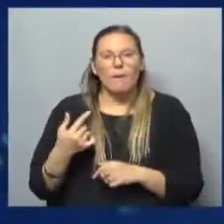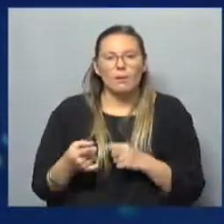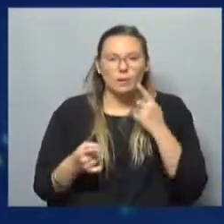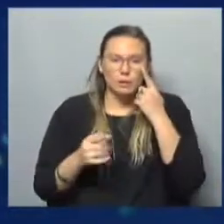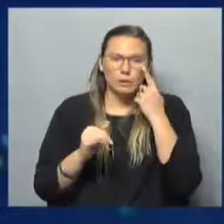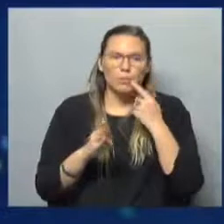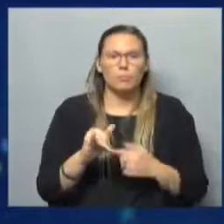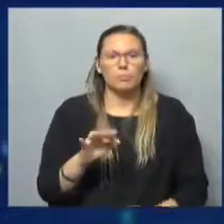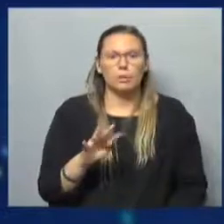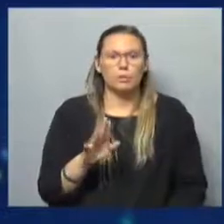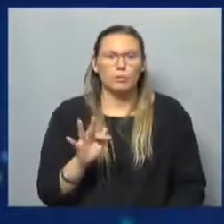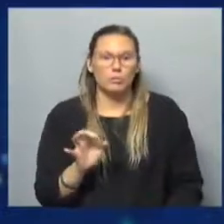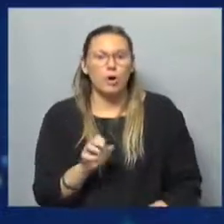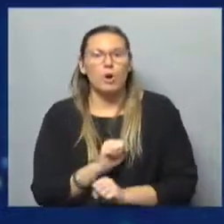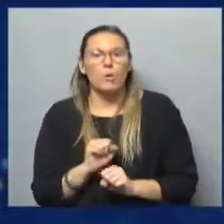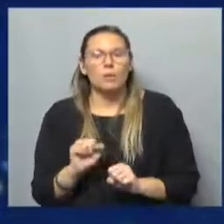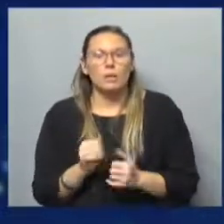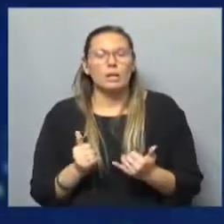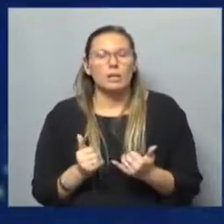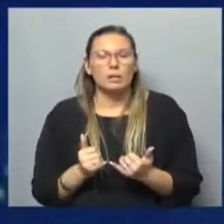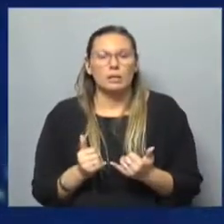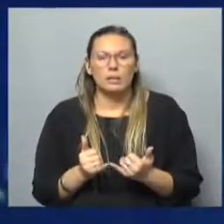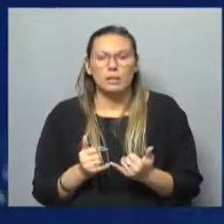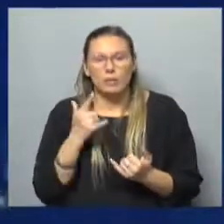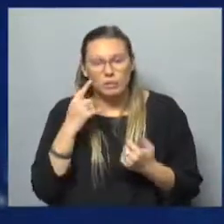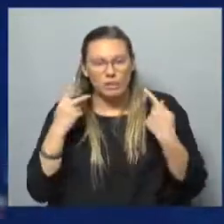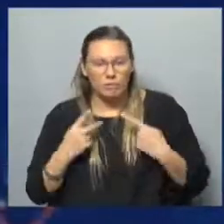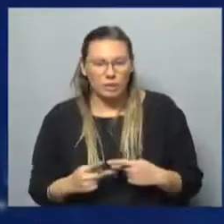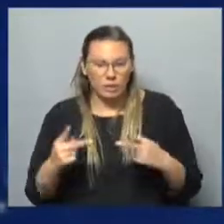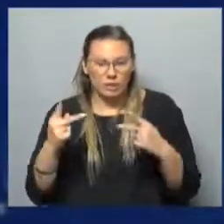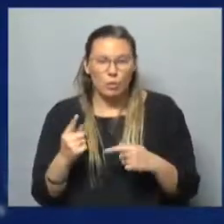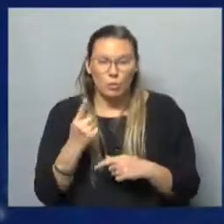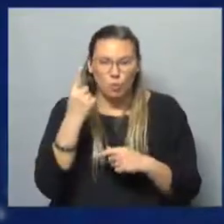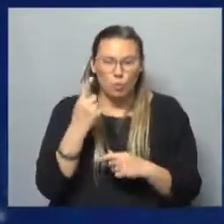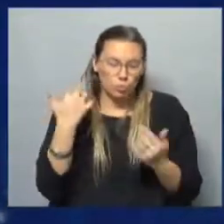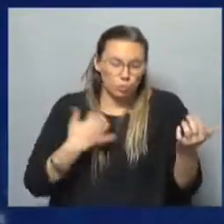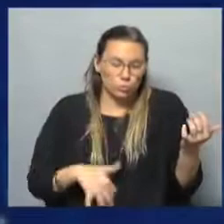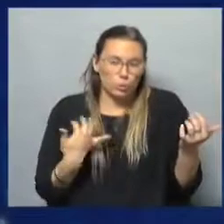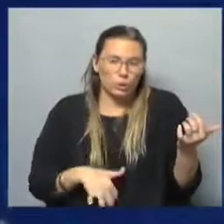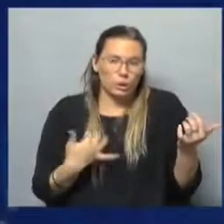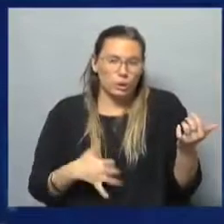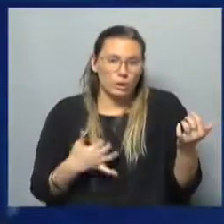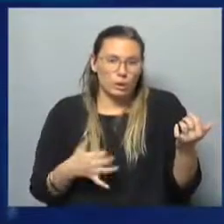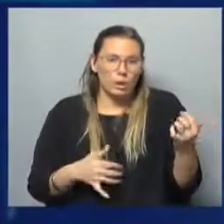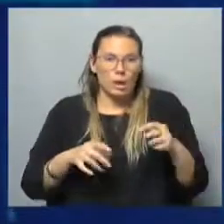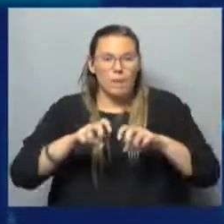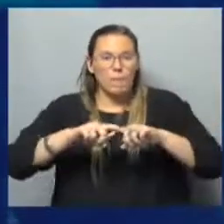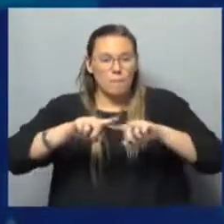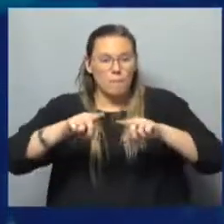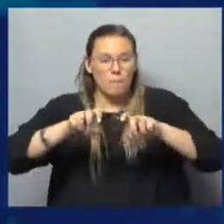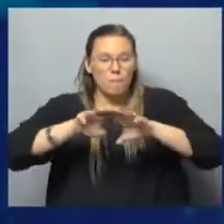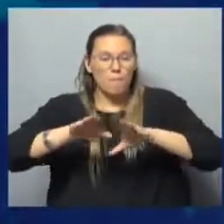con Pitufo poder estar 10 días, viste que los viajes... hubo uno de los toques... que eran todos mesas